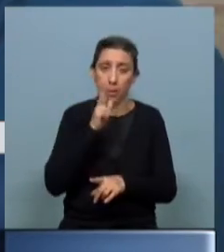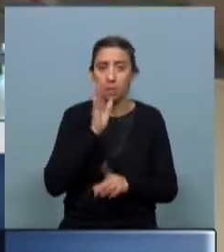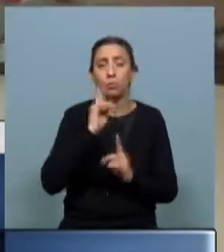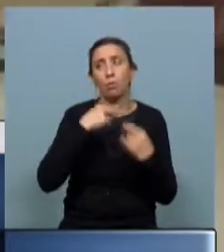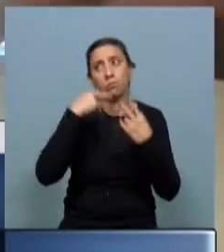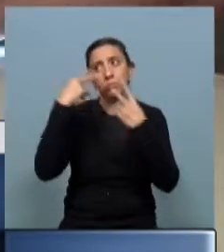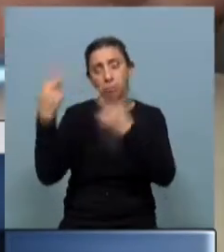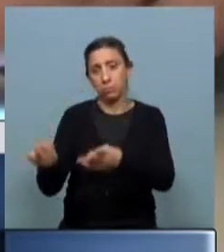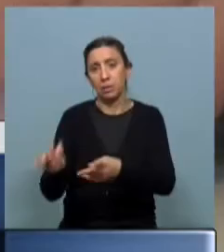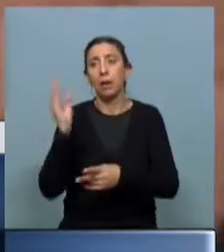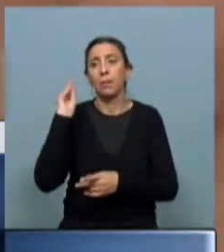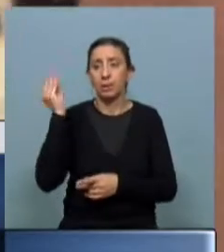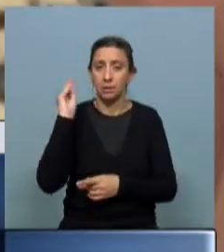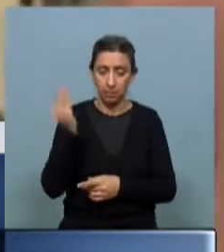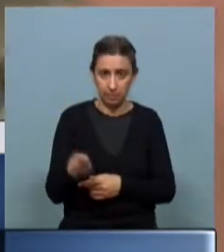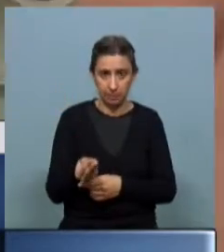2014